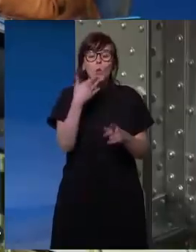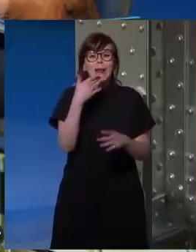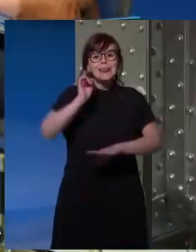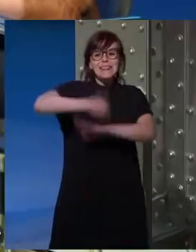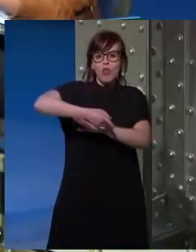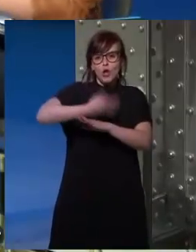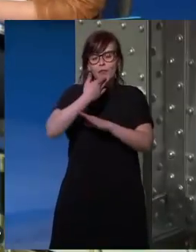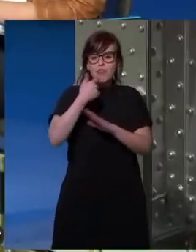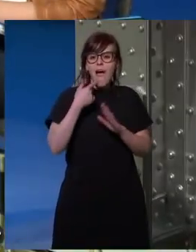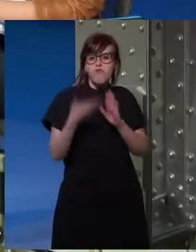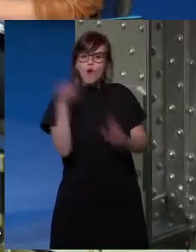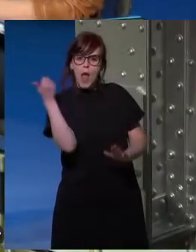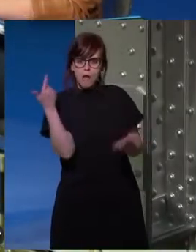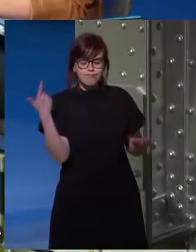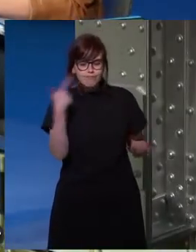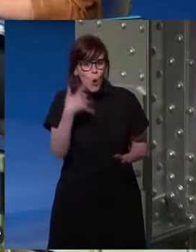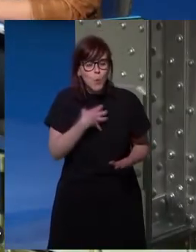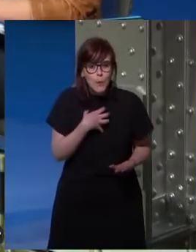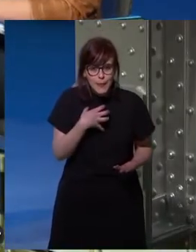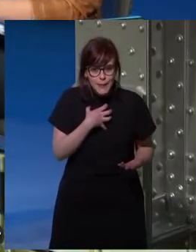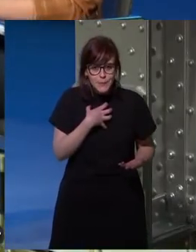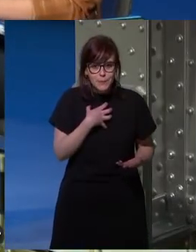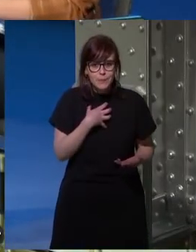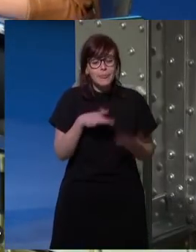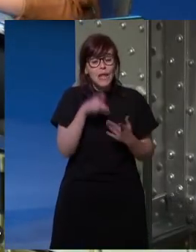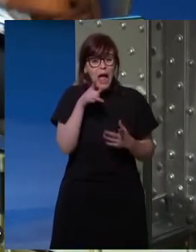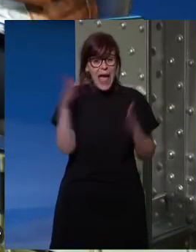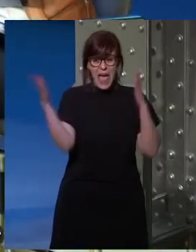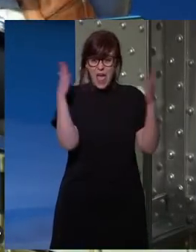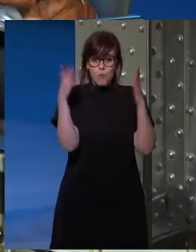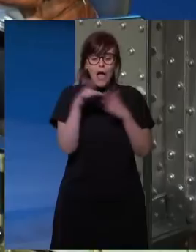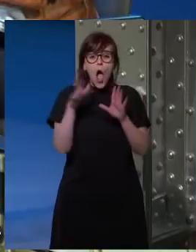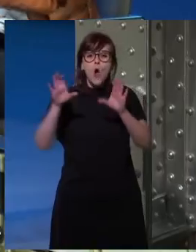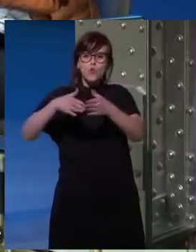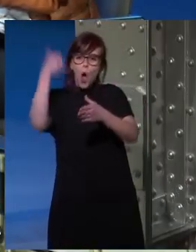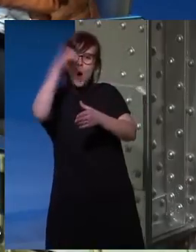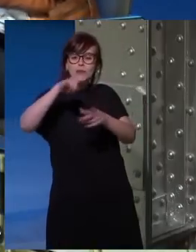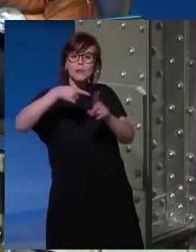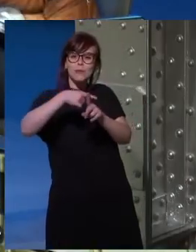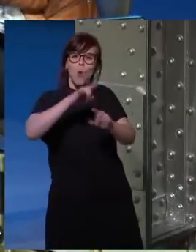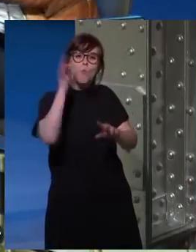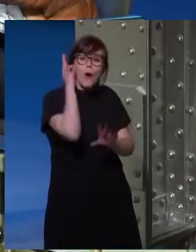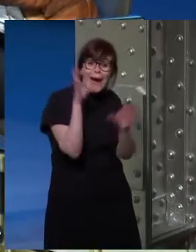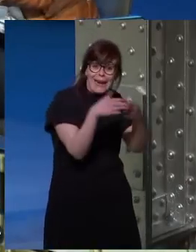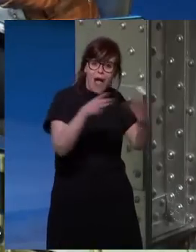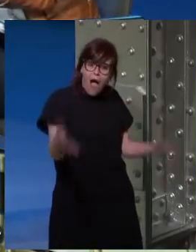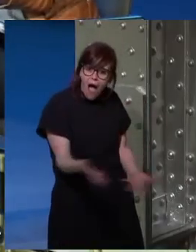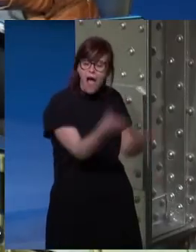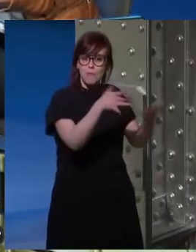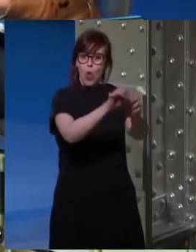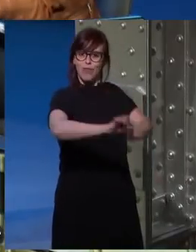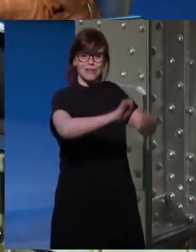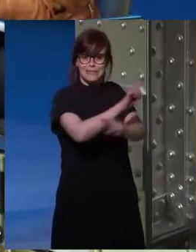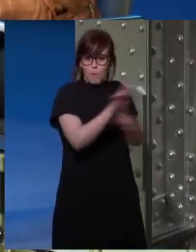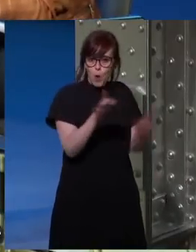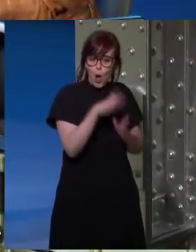diga borrémoslo. Que también ellos en ningún momento hicieron nada para visibilizar a esas mujeres que tenían sin duda un